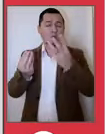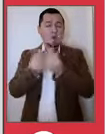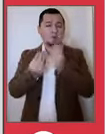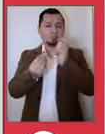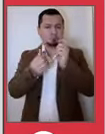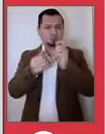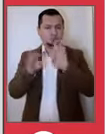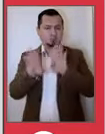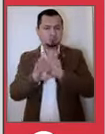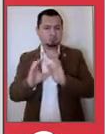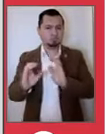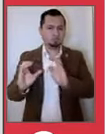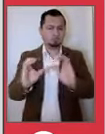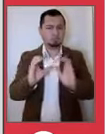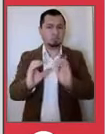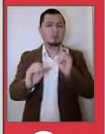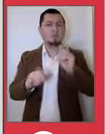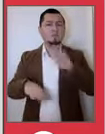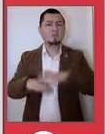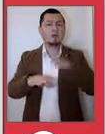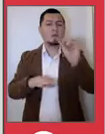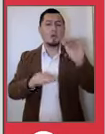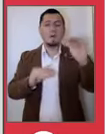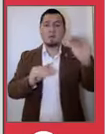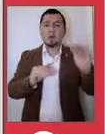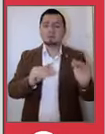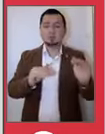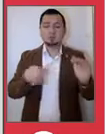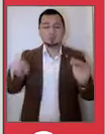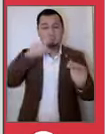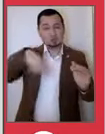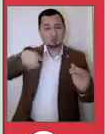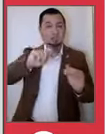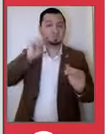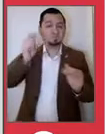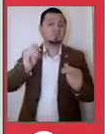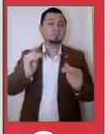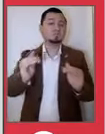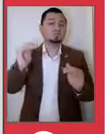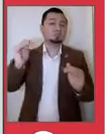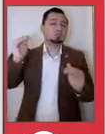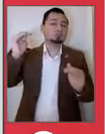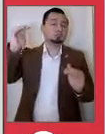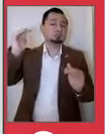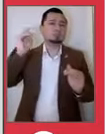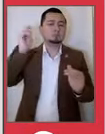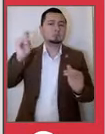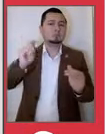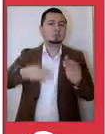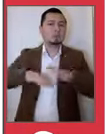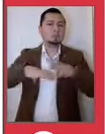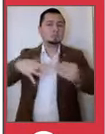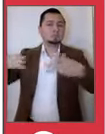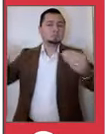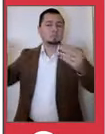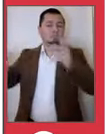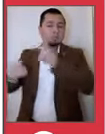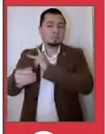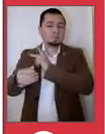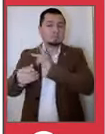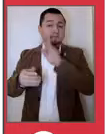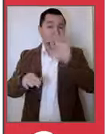efectiva que bajó un poco todos los demás indicadores subieron de manera significativa y hoy